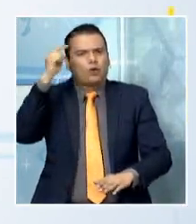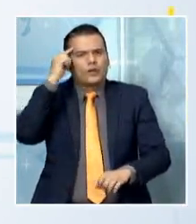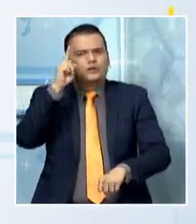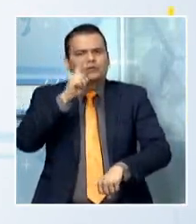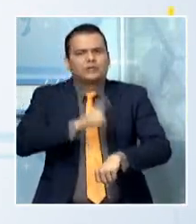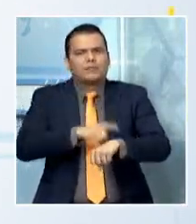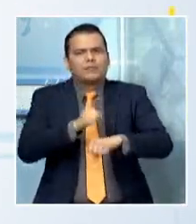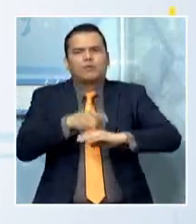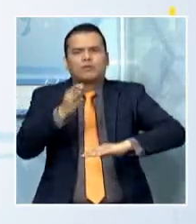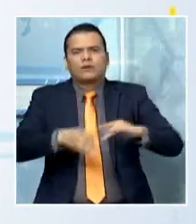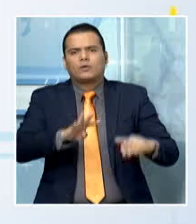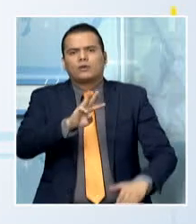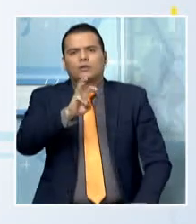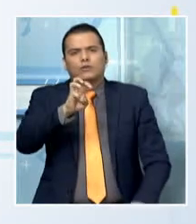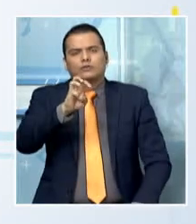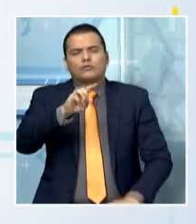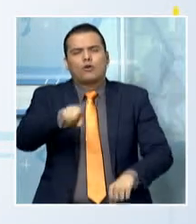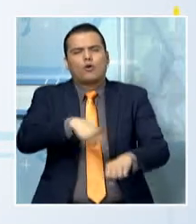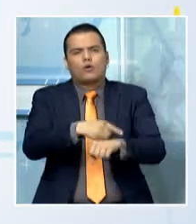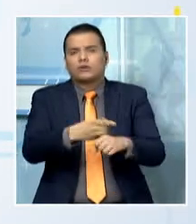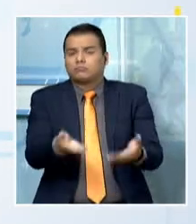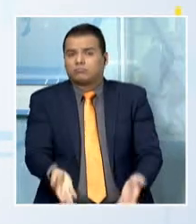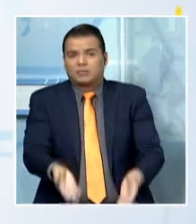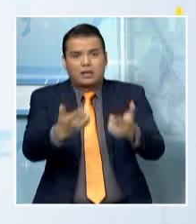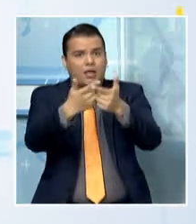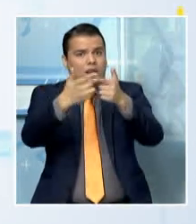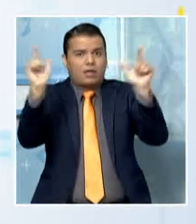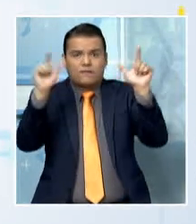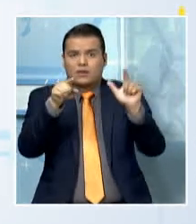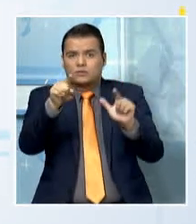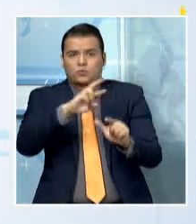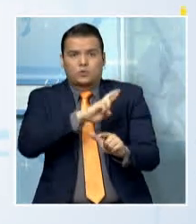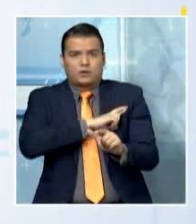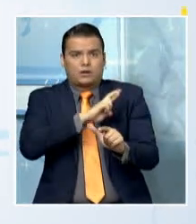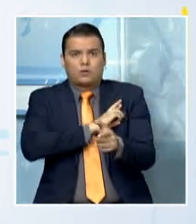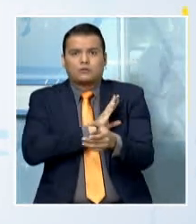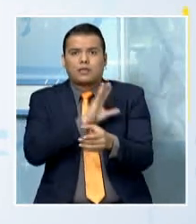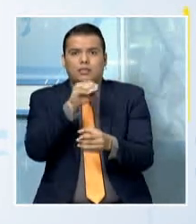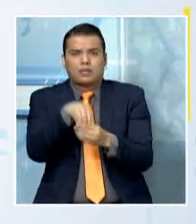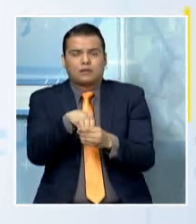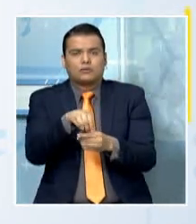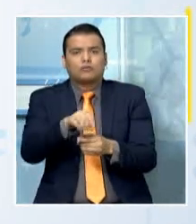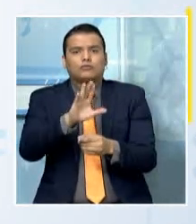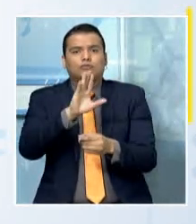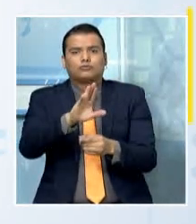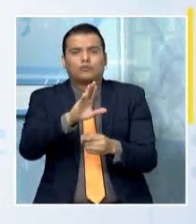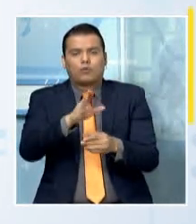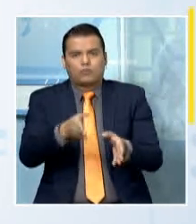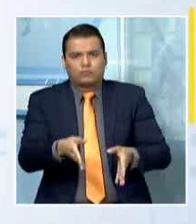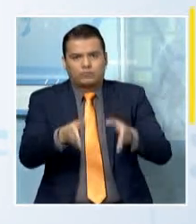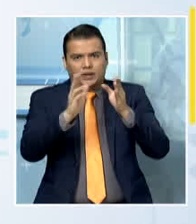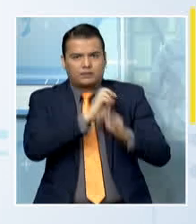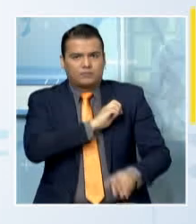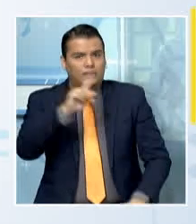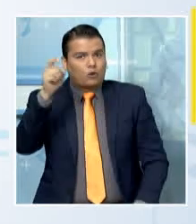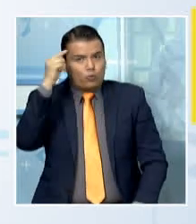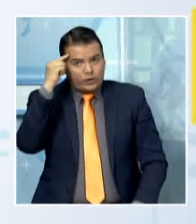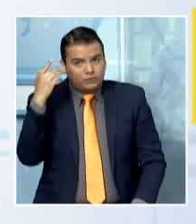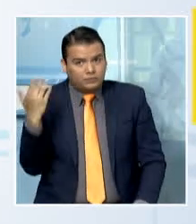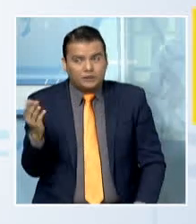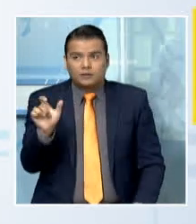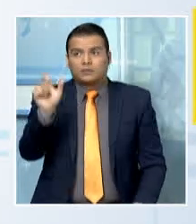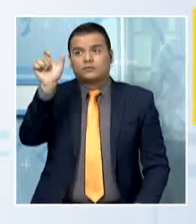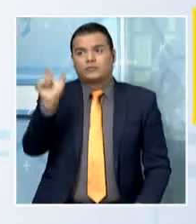garantizar la libertad de cultos al interior de la entidad tenían un cura contratado para hacer misas y dicen que no que hay es una